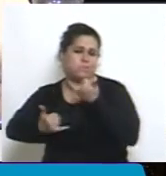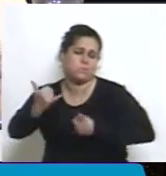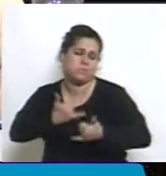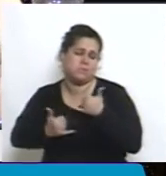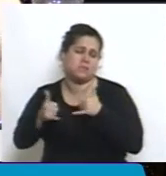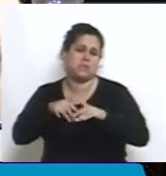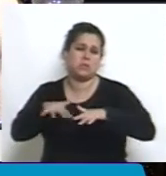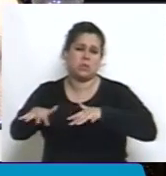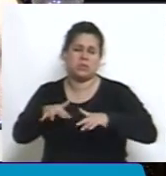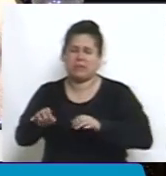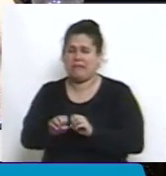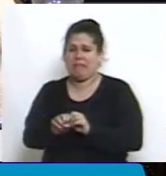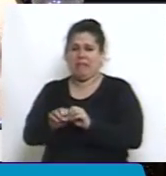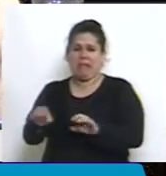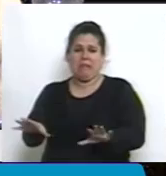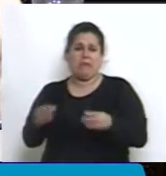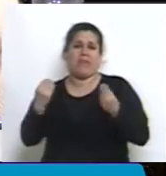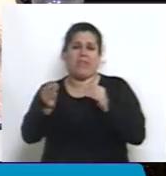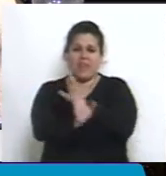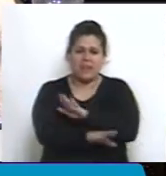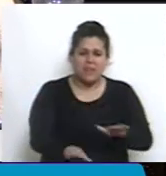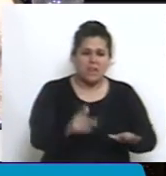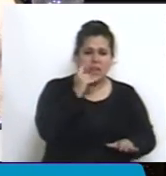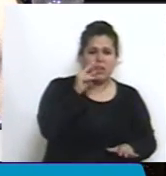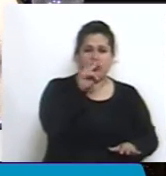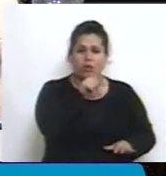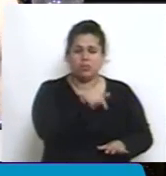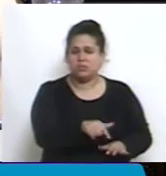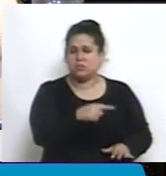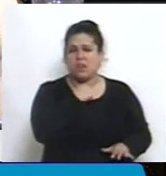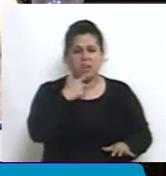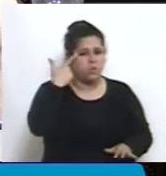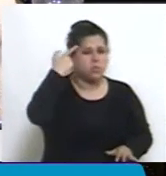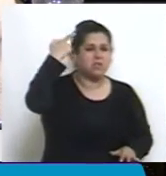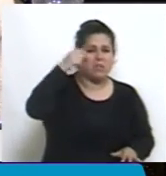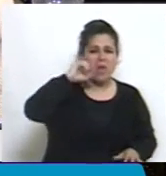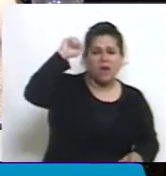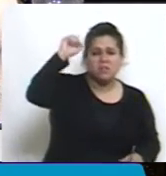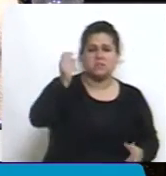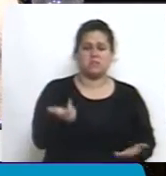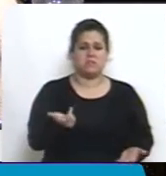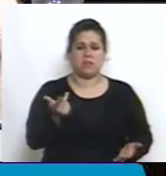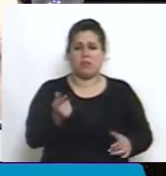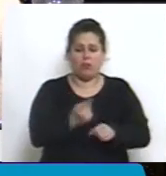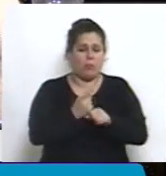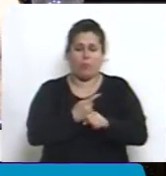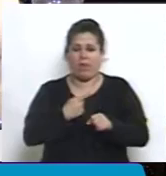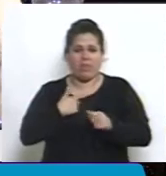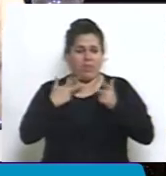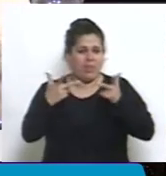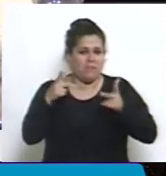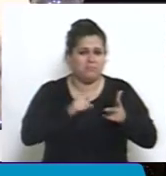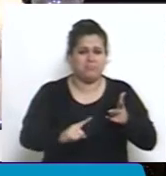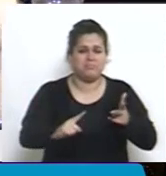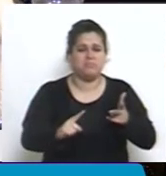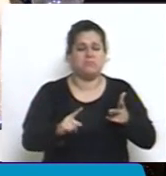terribles de suicidios de niños y niñas producto de esta imposibilidad de salir. Por